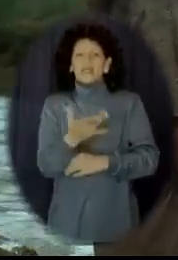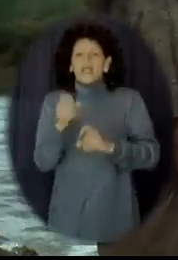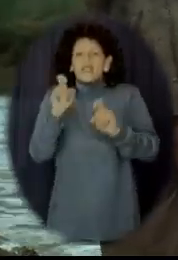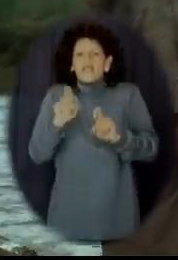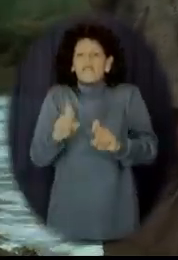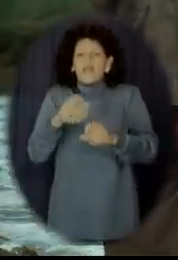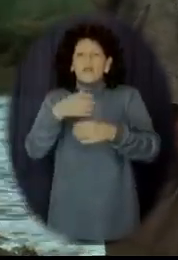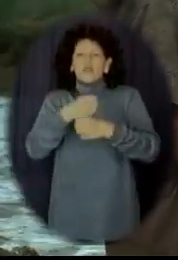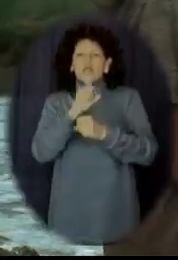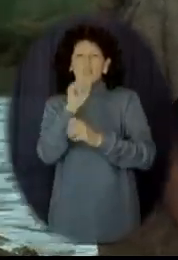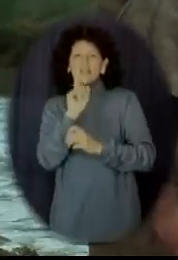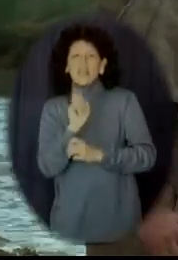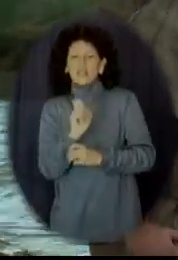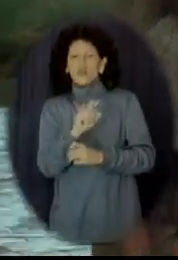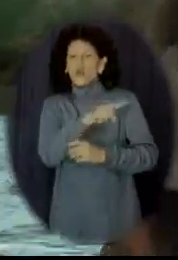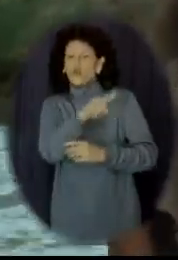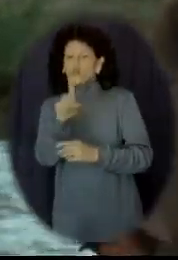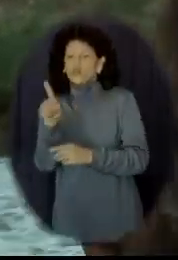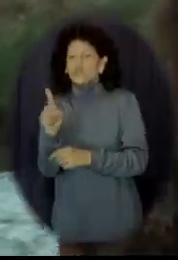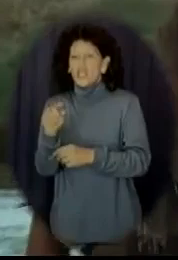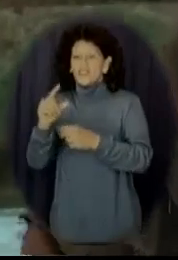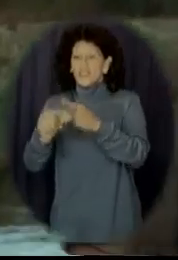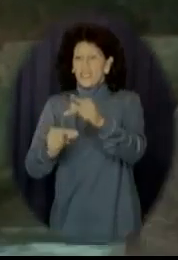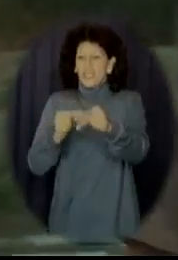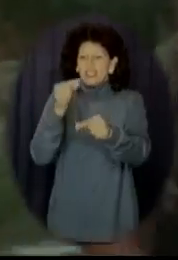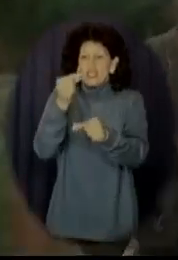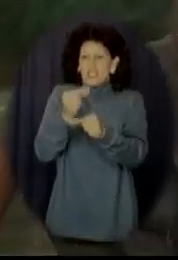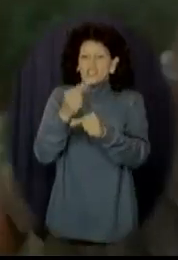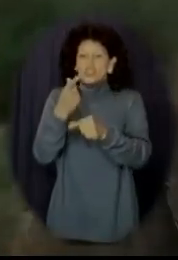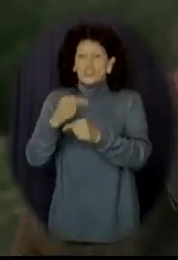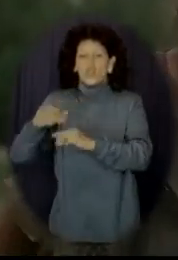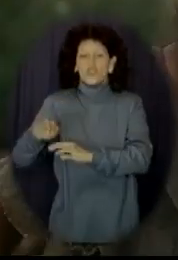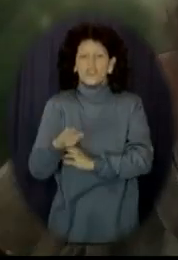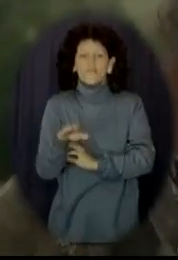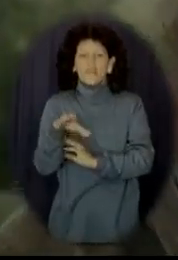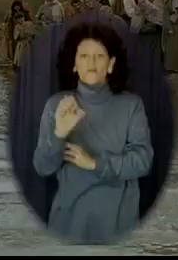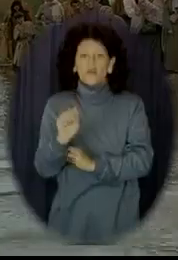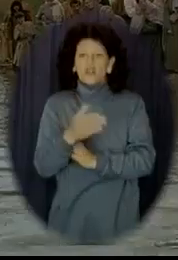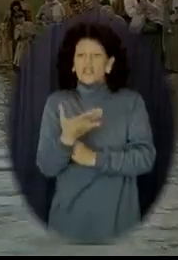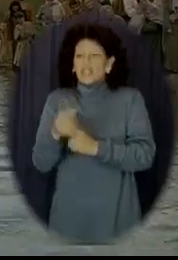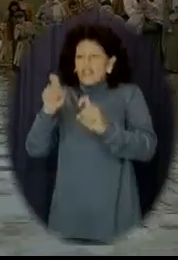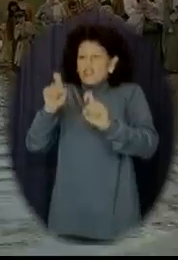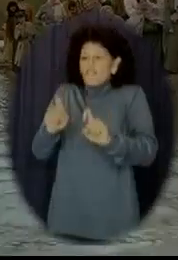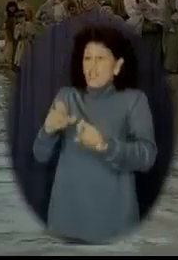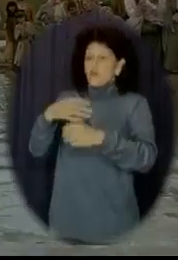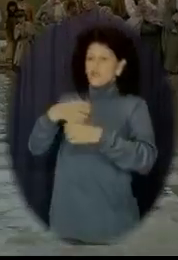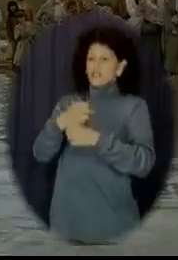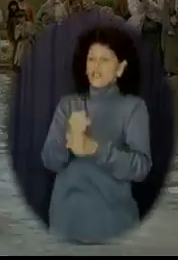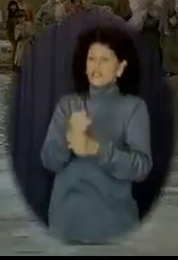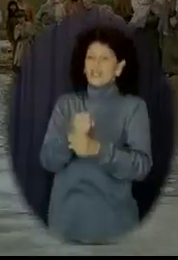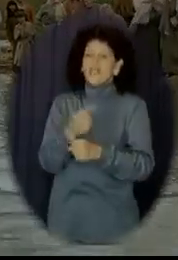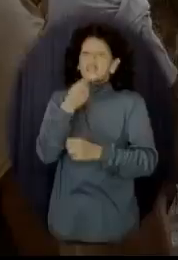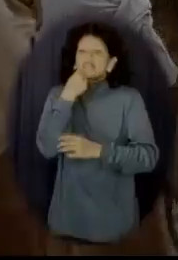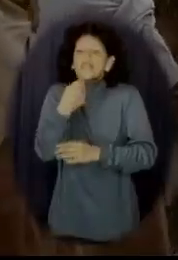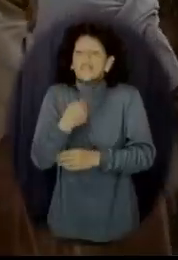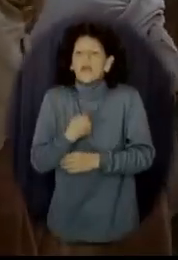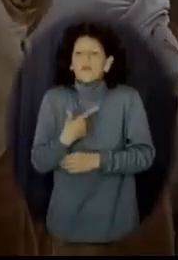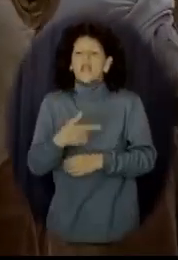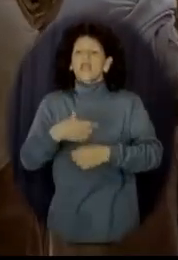¿Qué debemos hacer? Sí, ¿qué hacemos? ¡Ustedes, raza de víboras! ¿Qué quieres que hagamos?